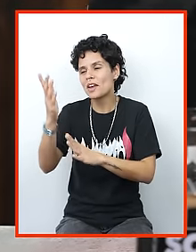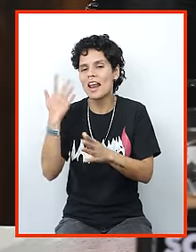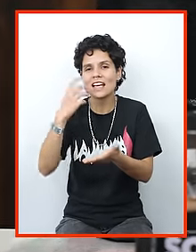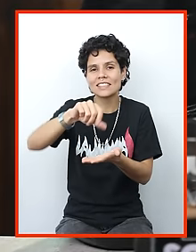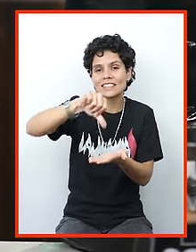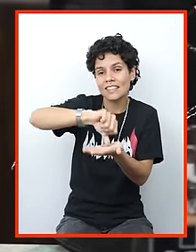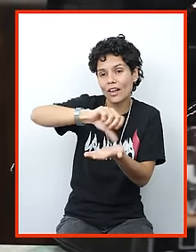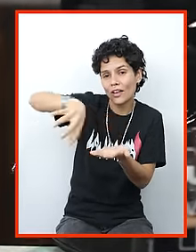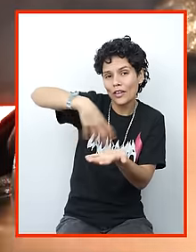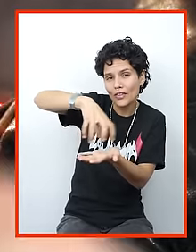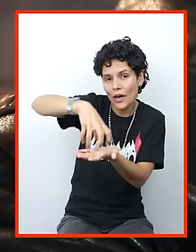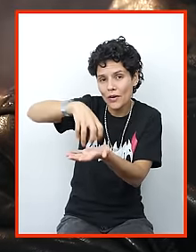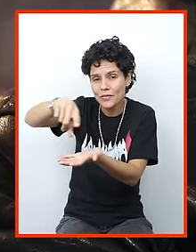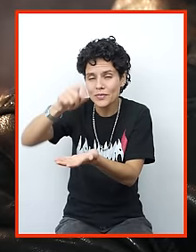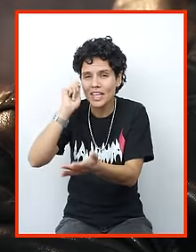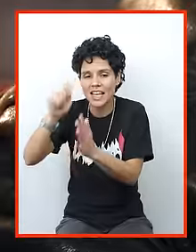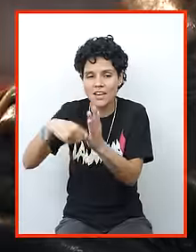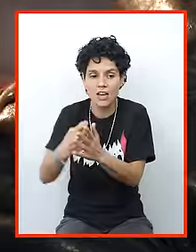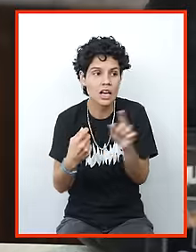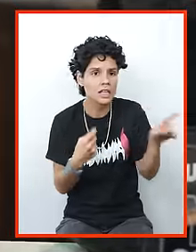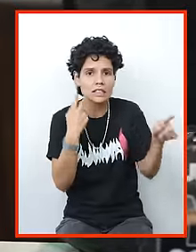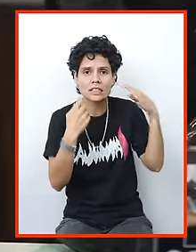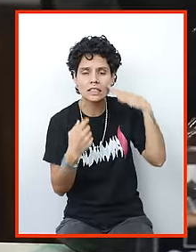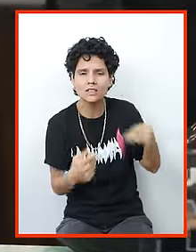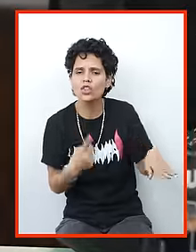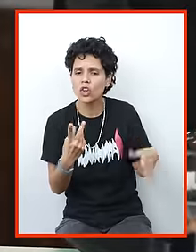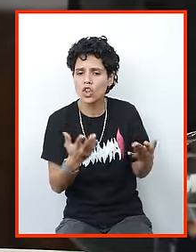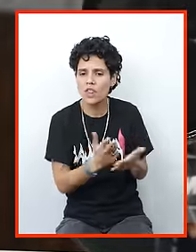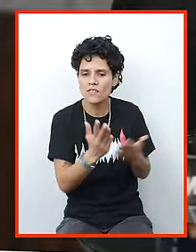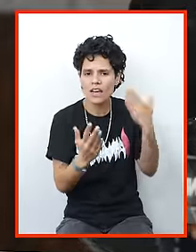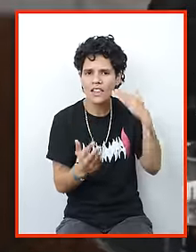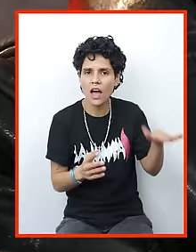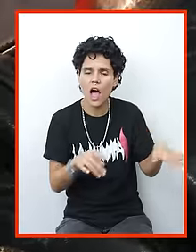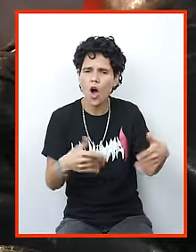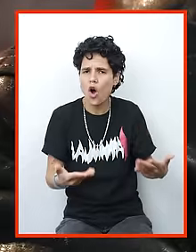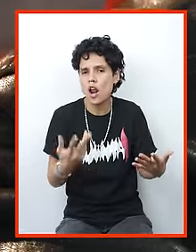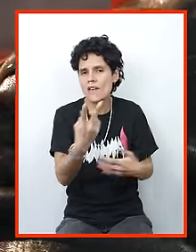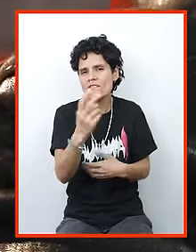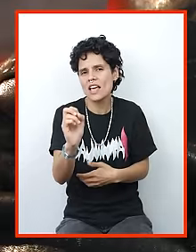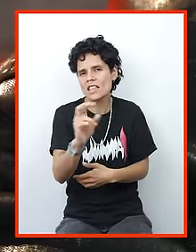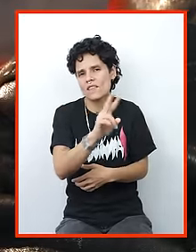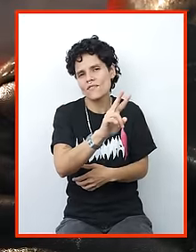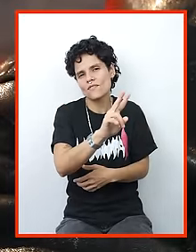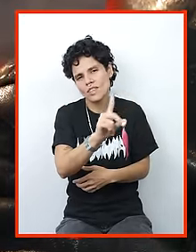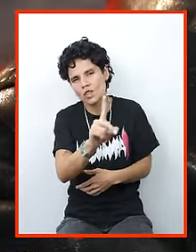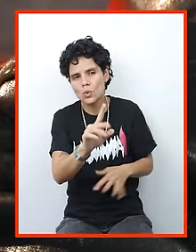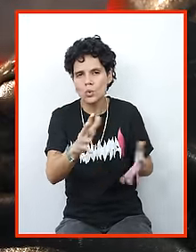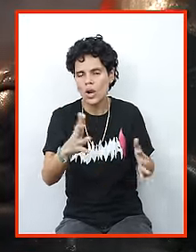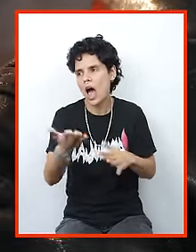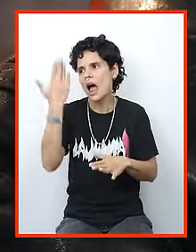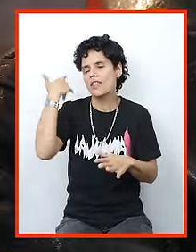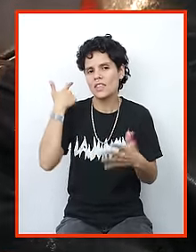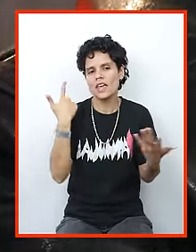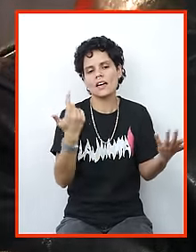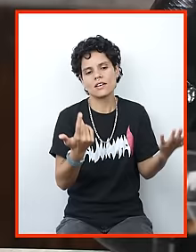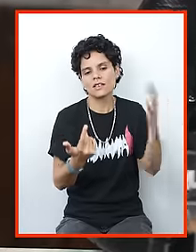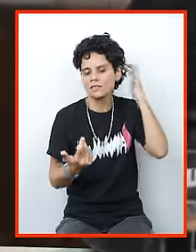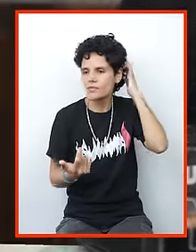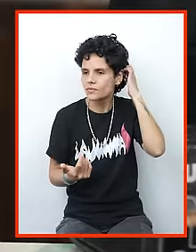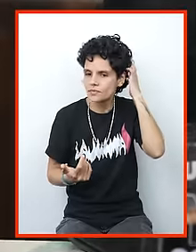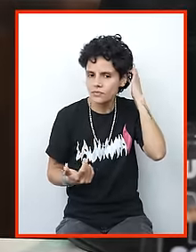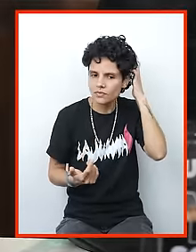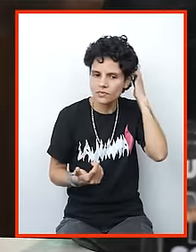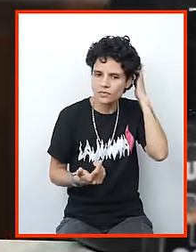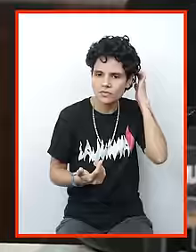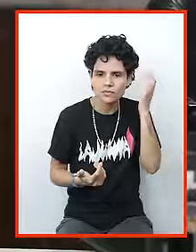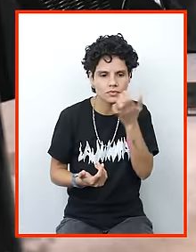que Trueno igual partió chico en la sí, patada. Es chico el Trueno. Es chico y... ¿Todavía es chico? ¿Qué edad tiene Trueno? Ahora debe tener como 20, 21 años. Sí, pues ahora 20. Lo puede